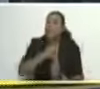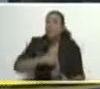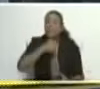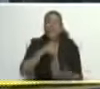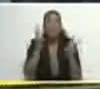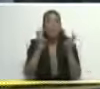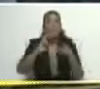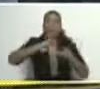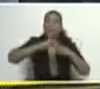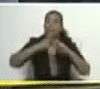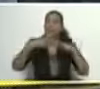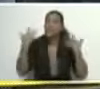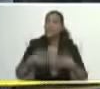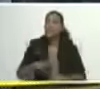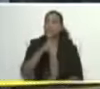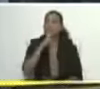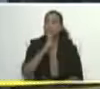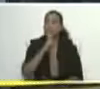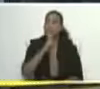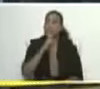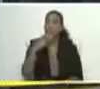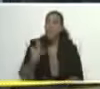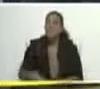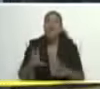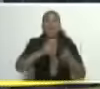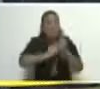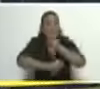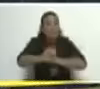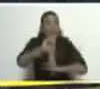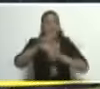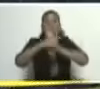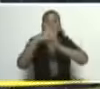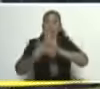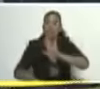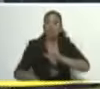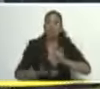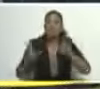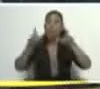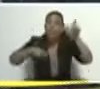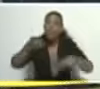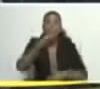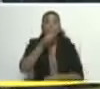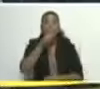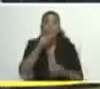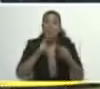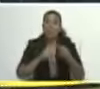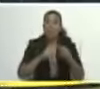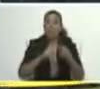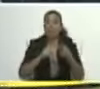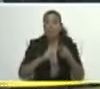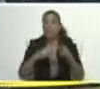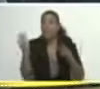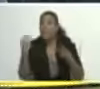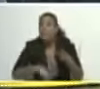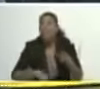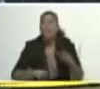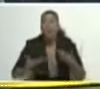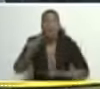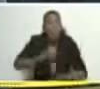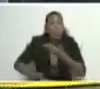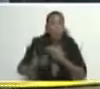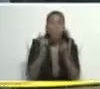temas que tienen que ver con la defensa de la soberanía para alimentarnos, que haya mayor